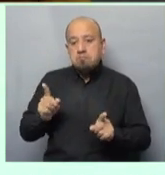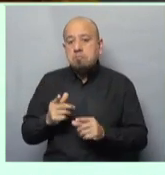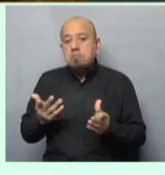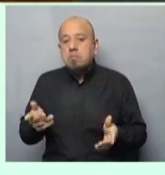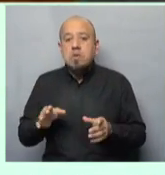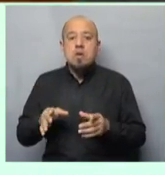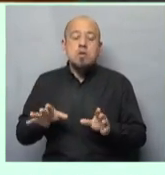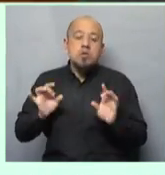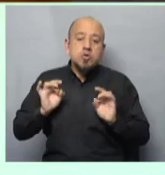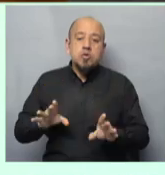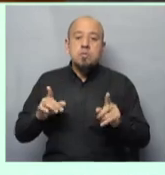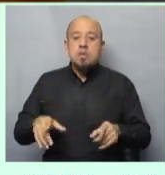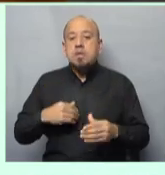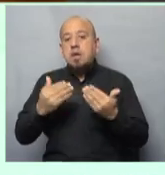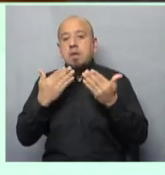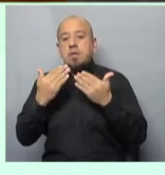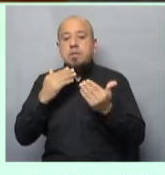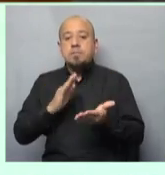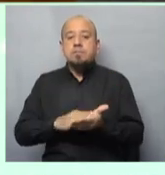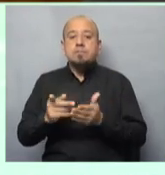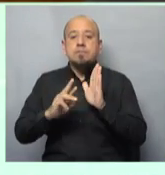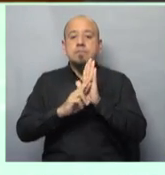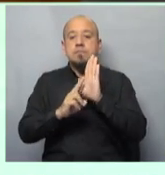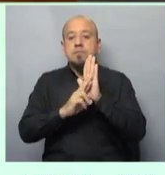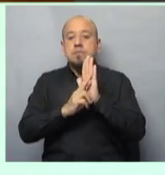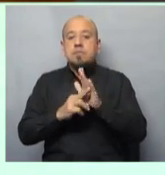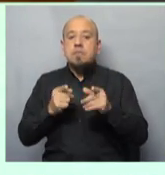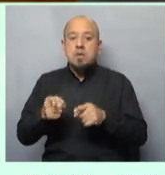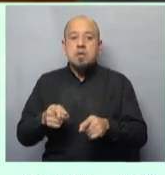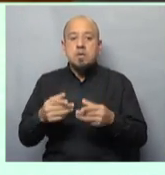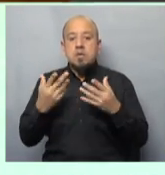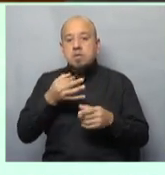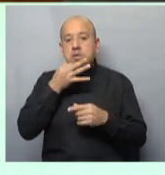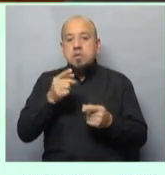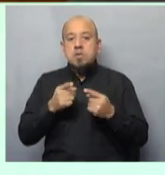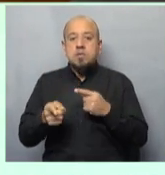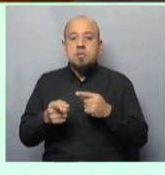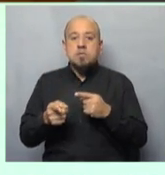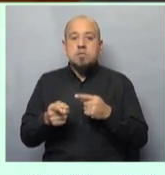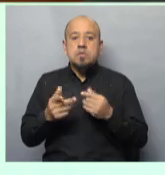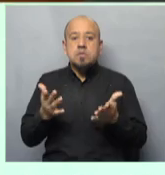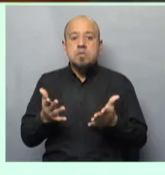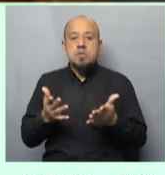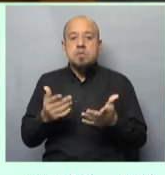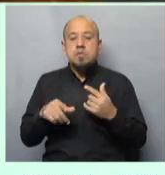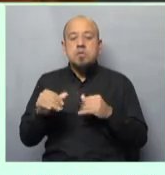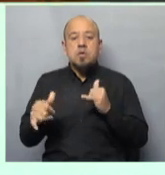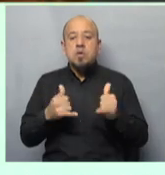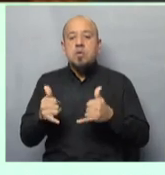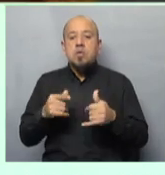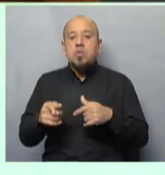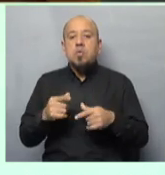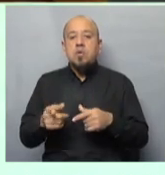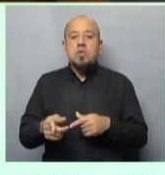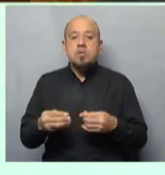se han obtenido a hablar que siguieron el reglamento, pero eso no significa que pueden haber omitido una jugadora que, como digo, tengo